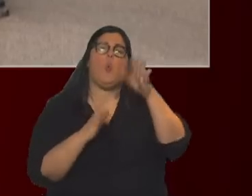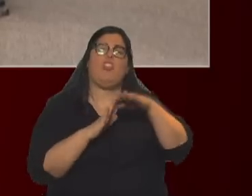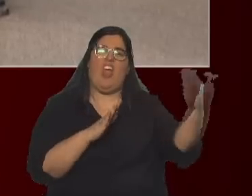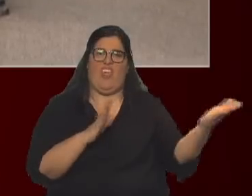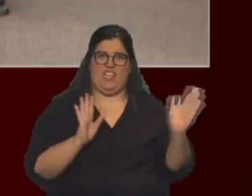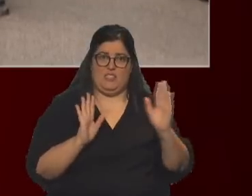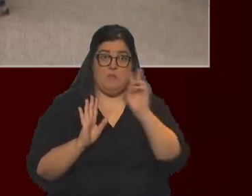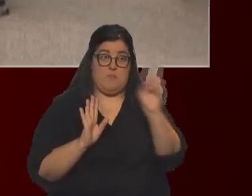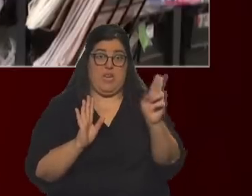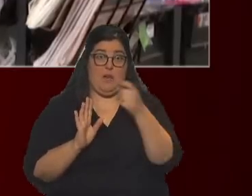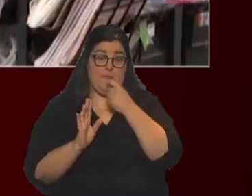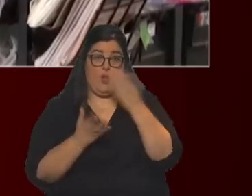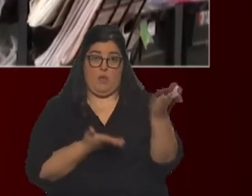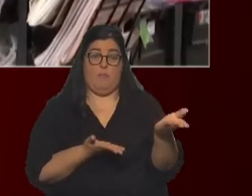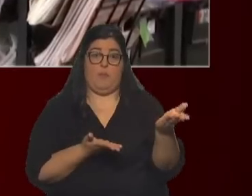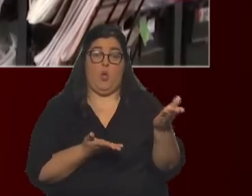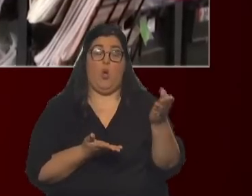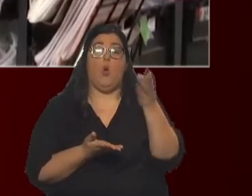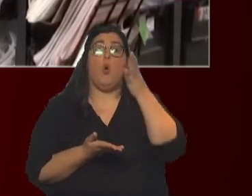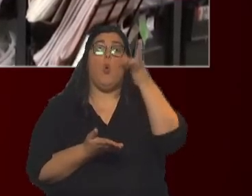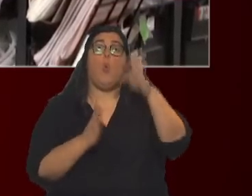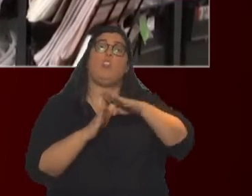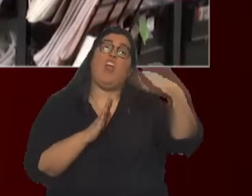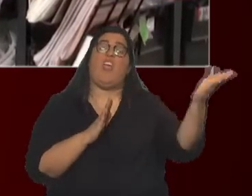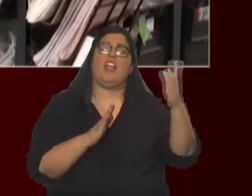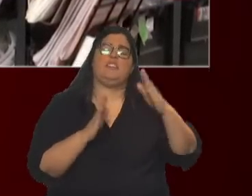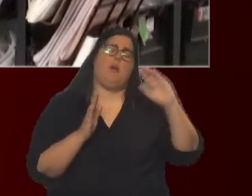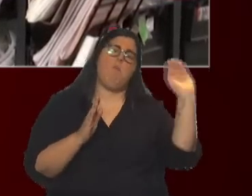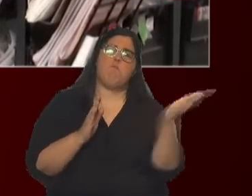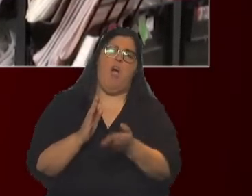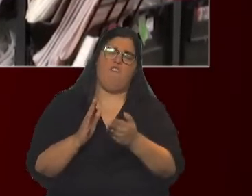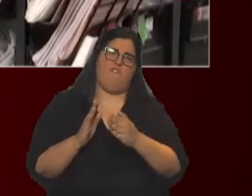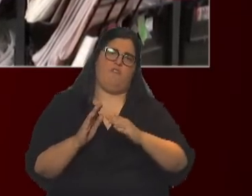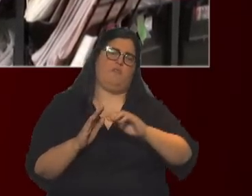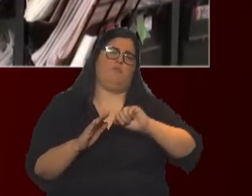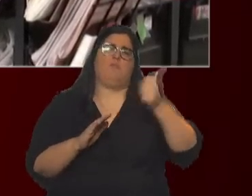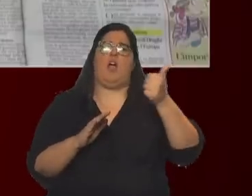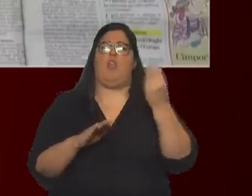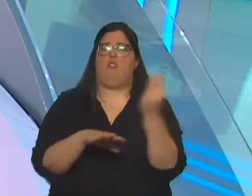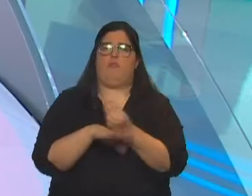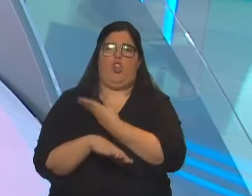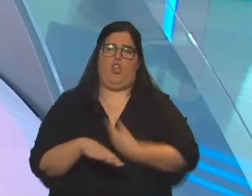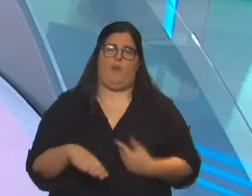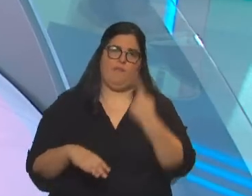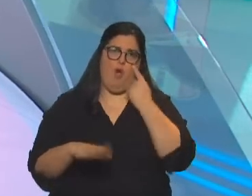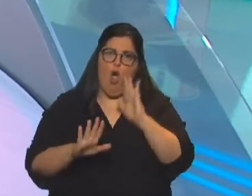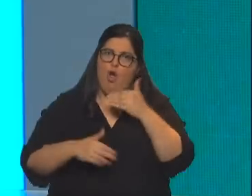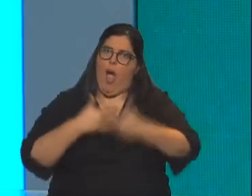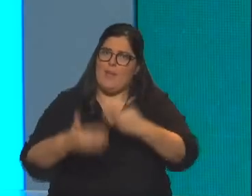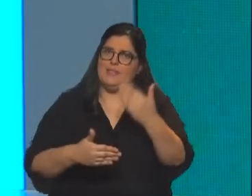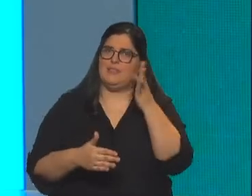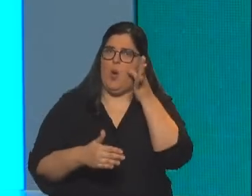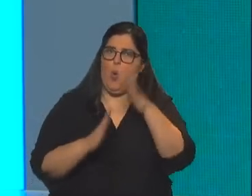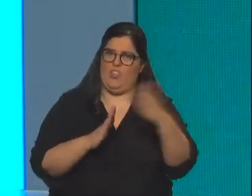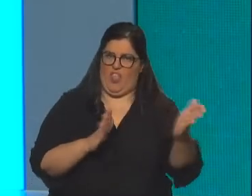La ultraderecha los sobrepasa y gana una coalición de gobierno. Ojo con este avance. Bien, por supuesto vamos a